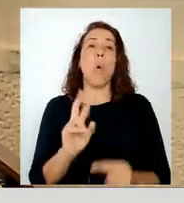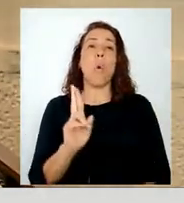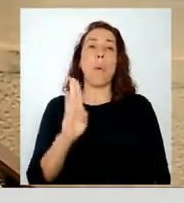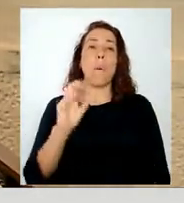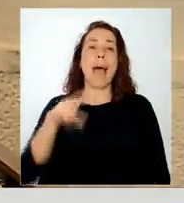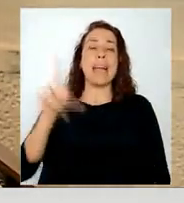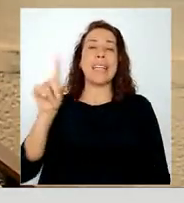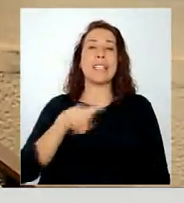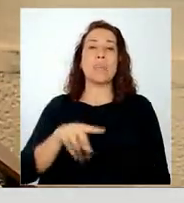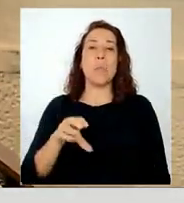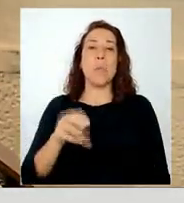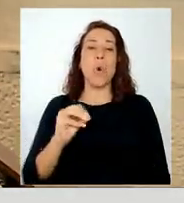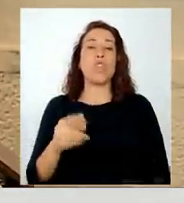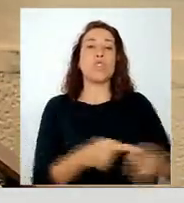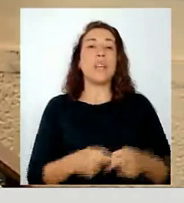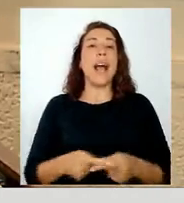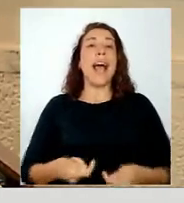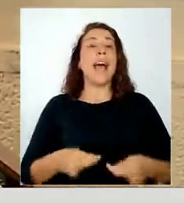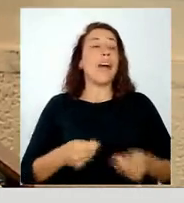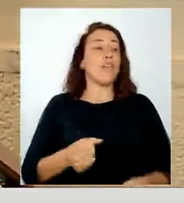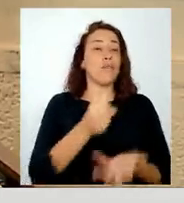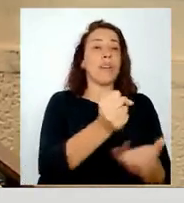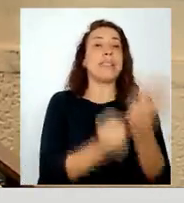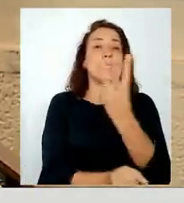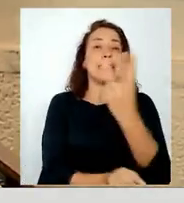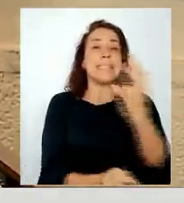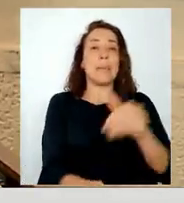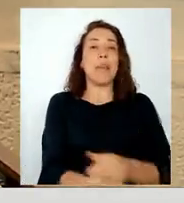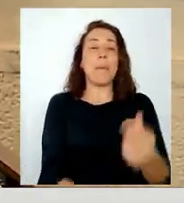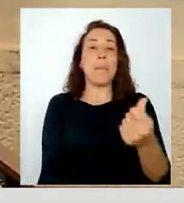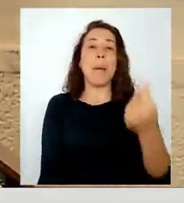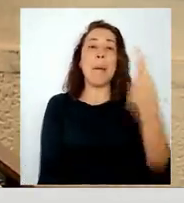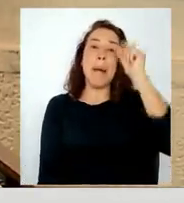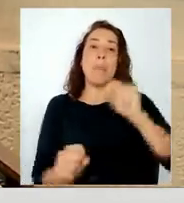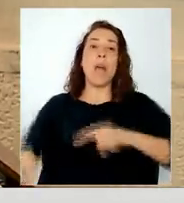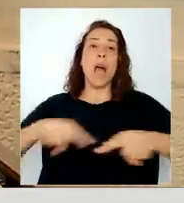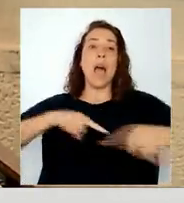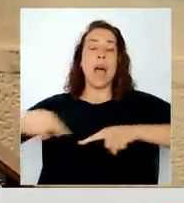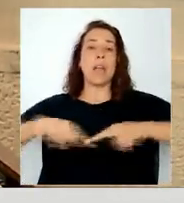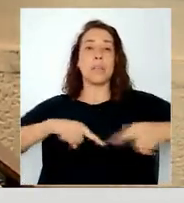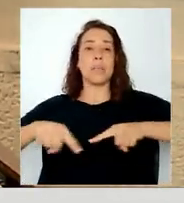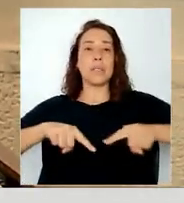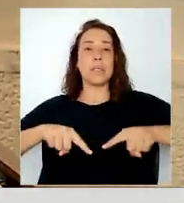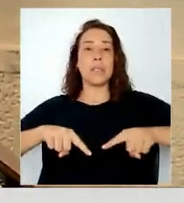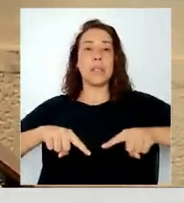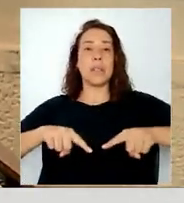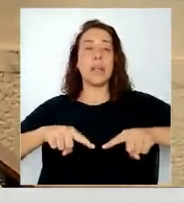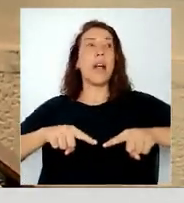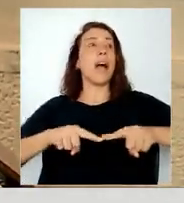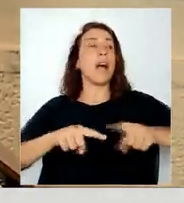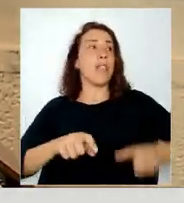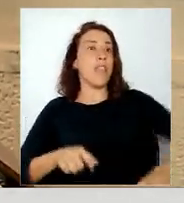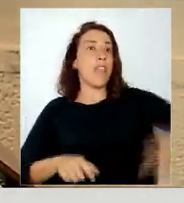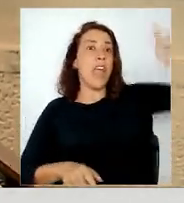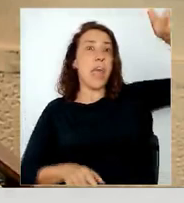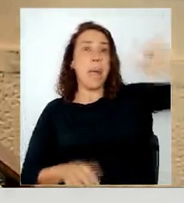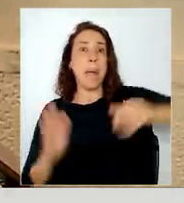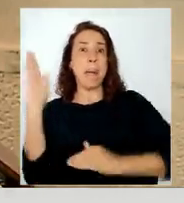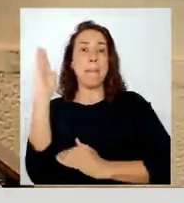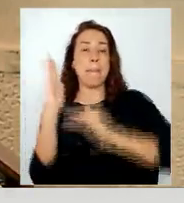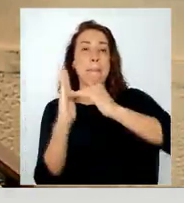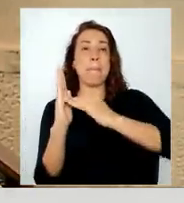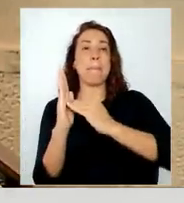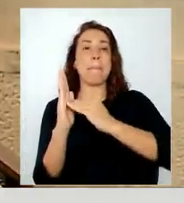inyectaron trescientos treinta millones de pesos para administrar unos bloques departamentos que el Ministerio de vivienda